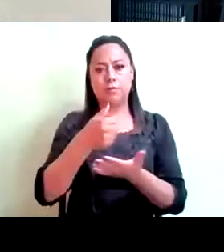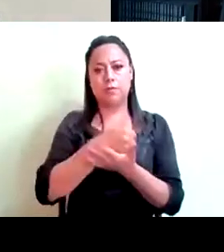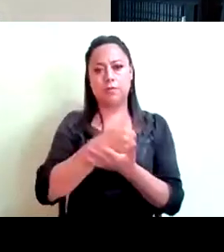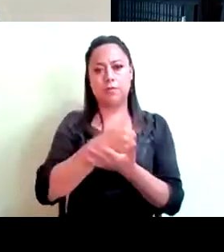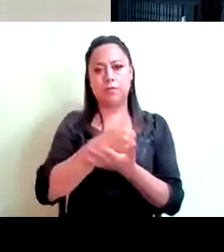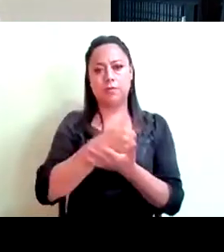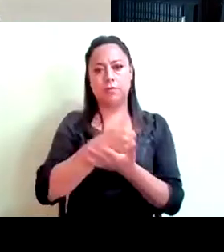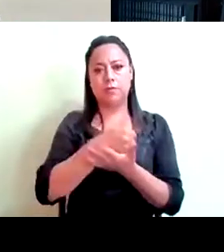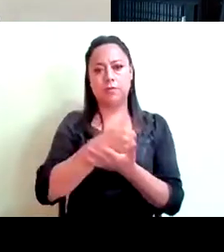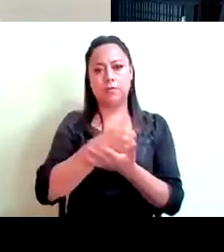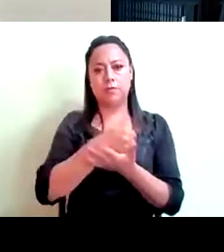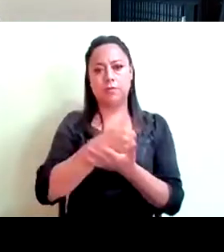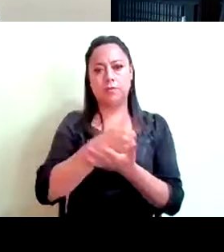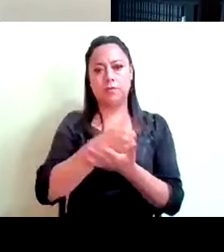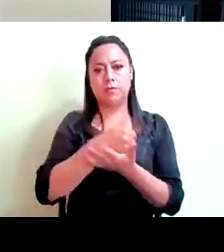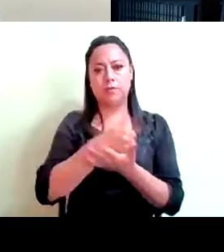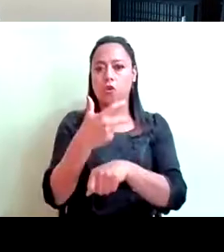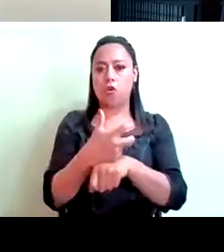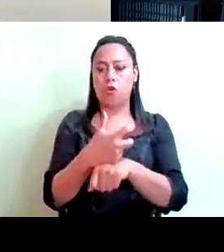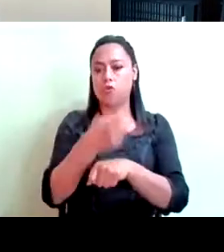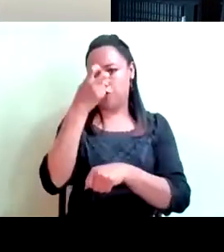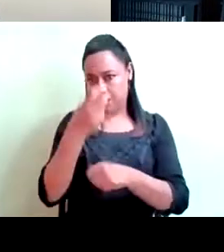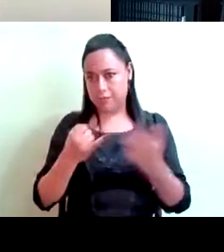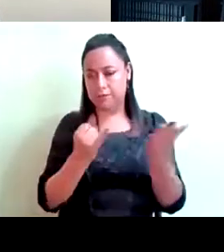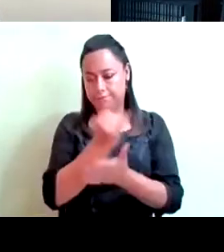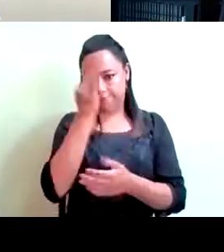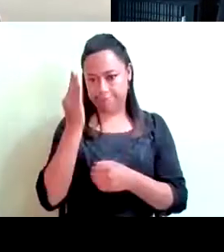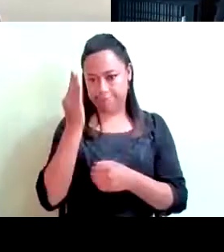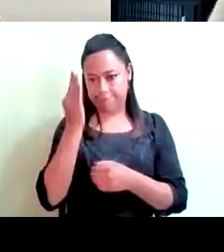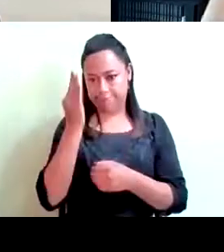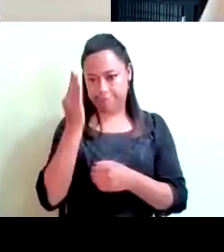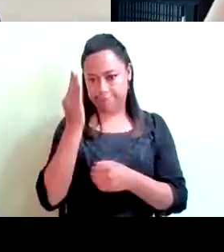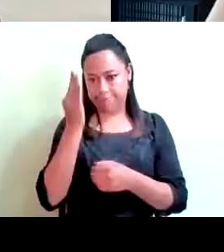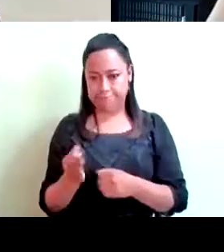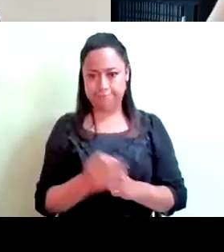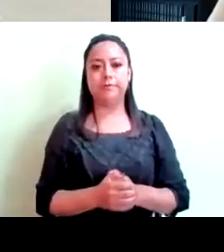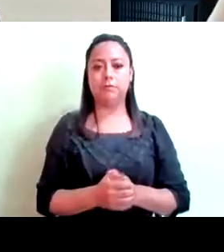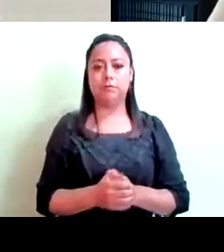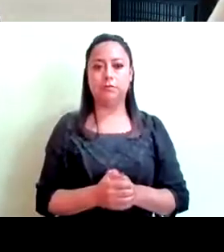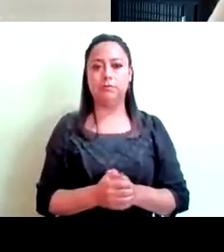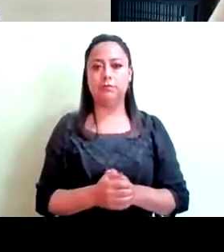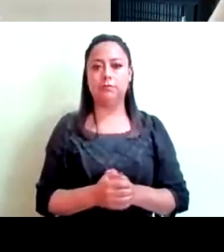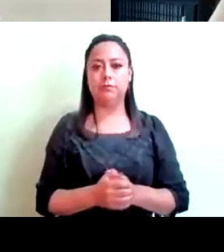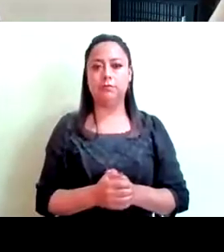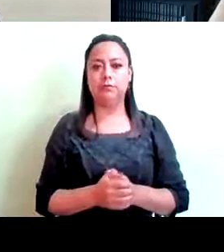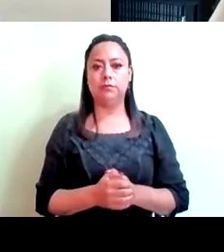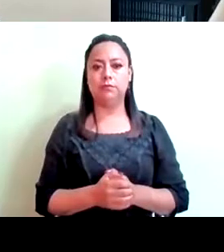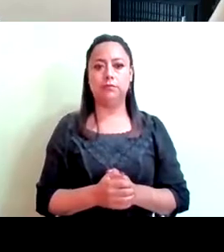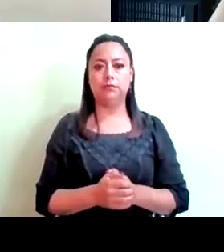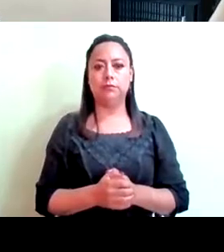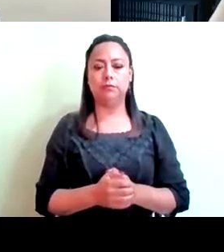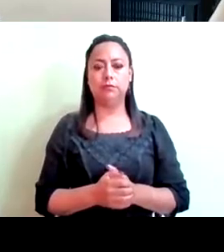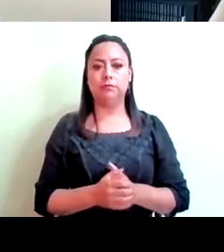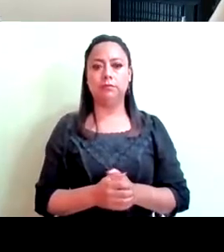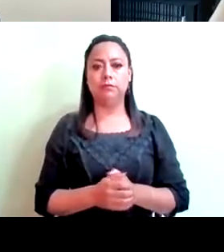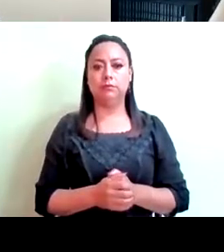octavo del presente dictamen. Esta comisión dictaminadora considera relevante la